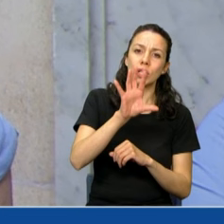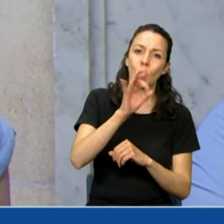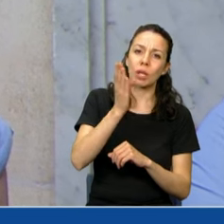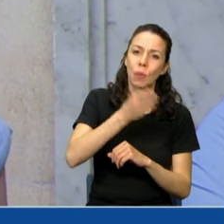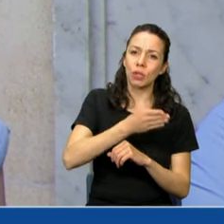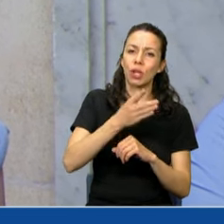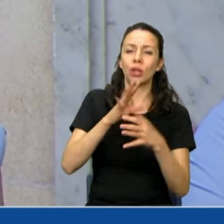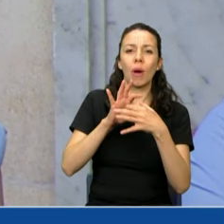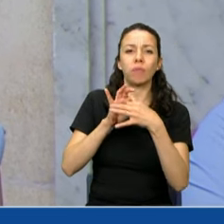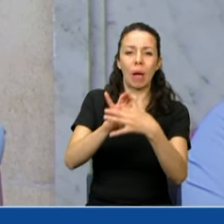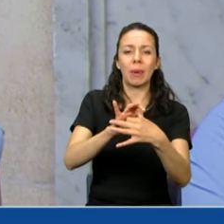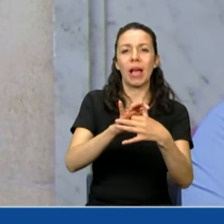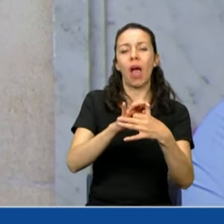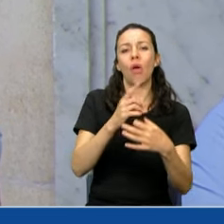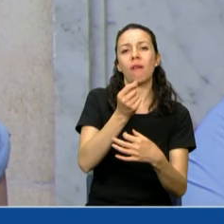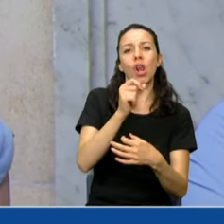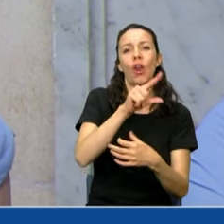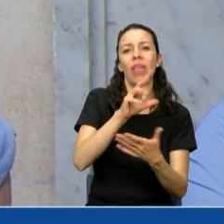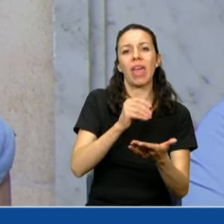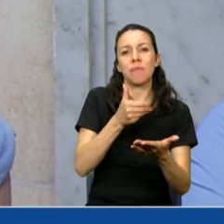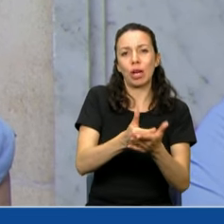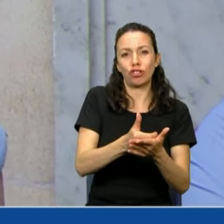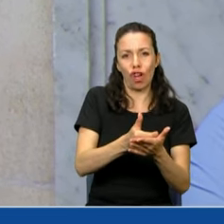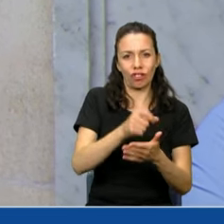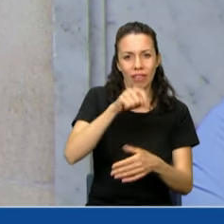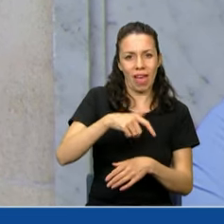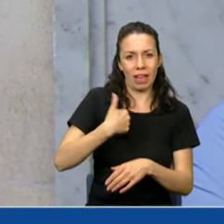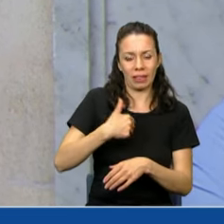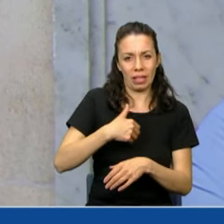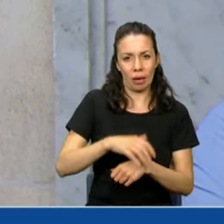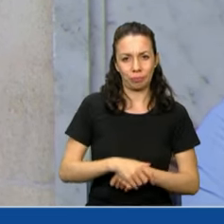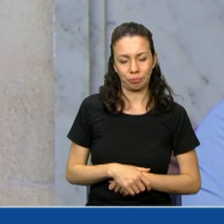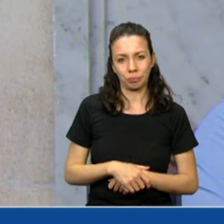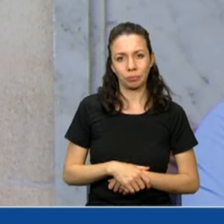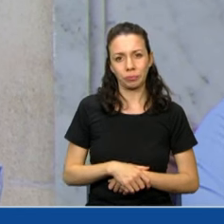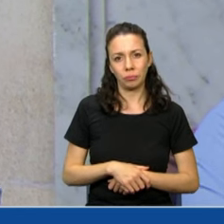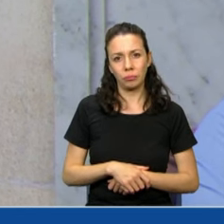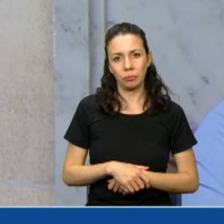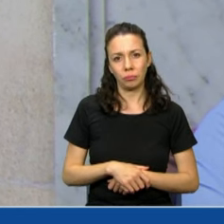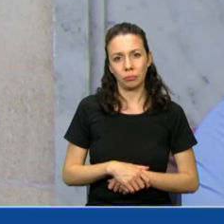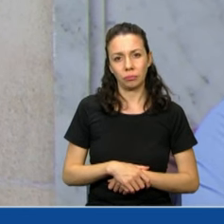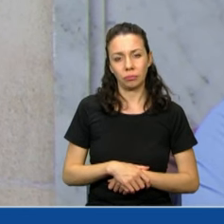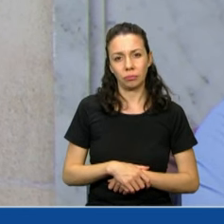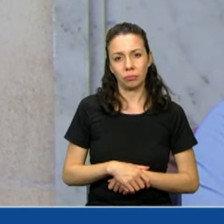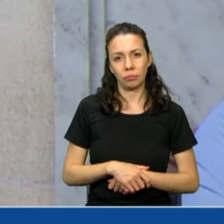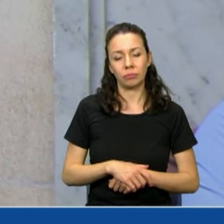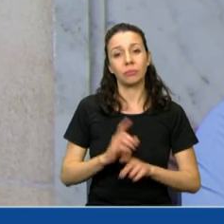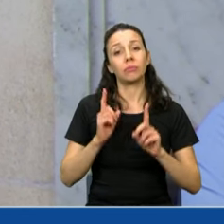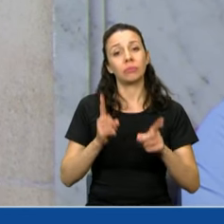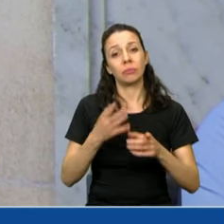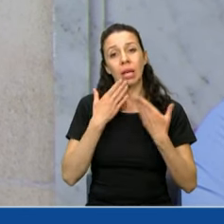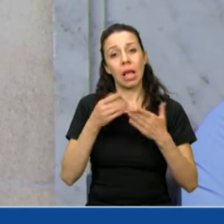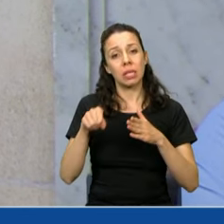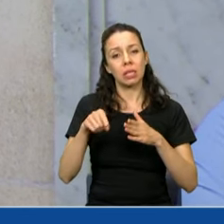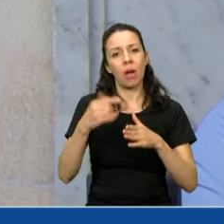inversión en la República Argentina también claramente le estamos dando una garantía de